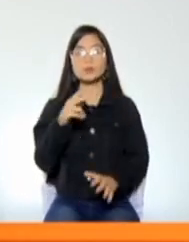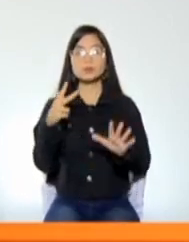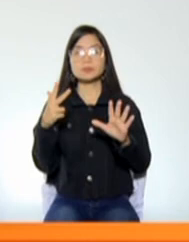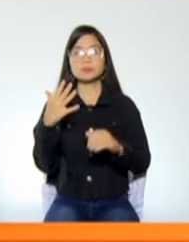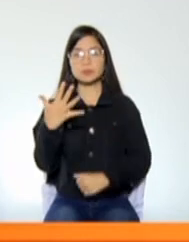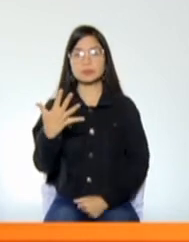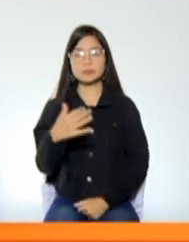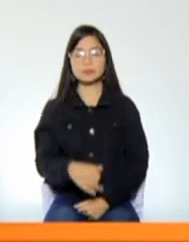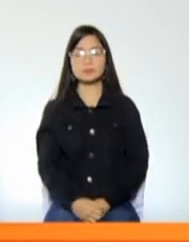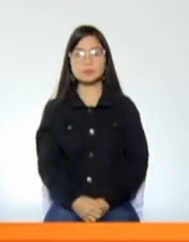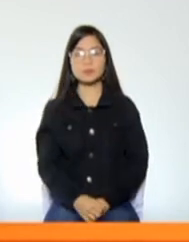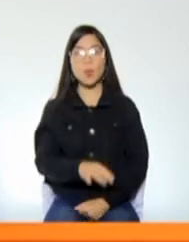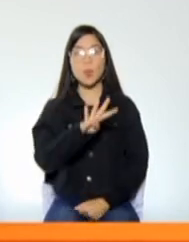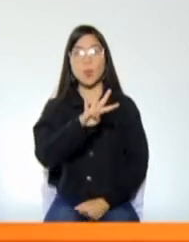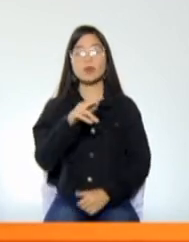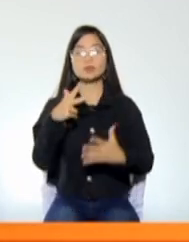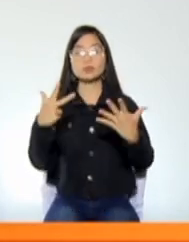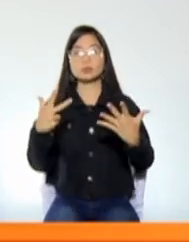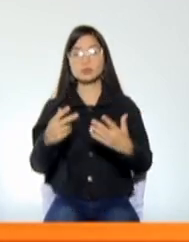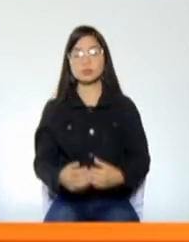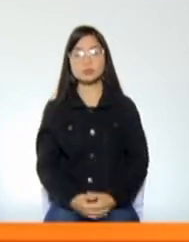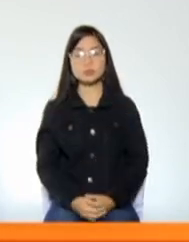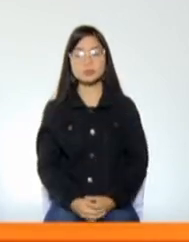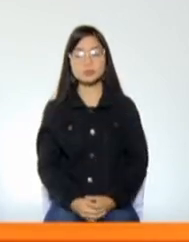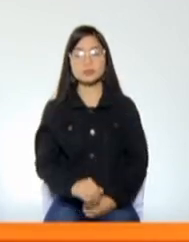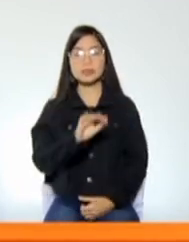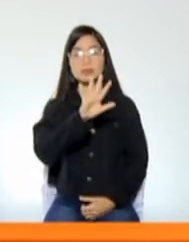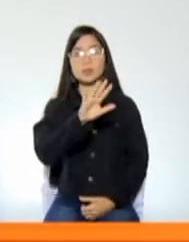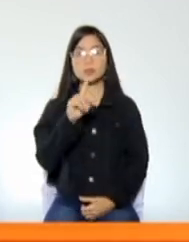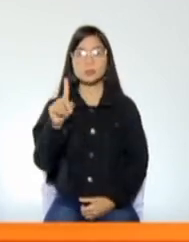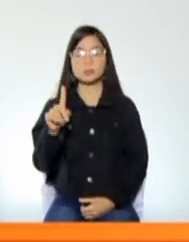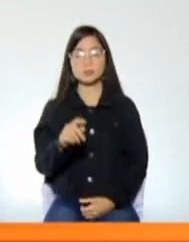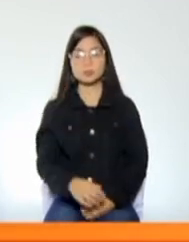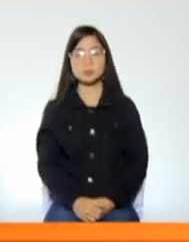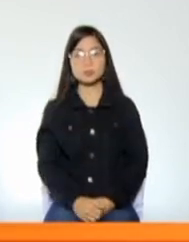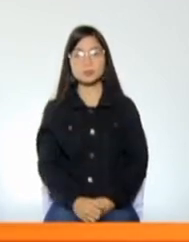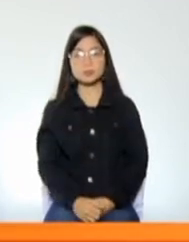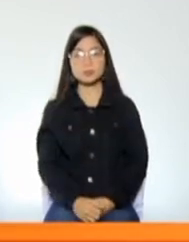45, 48, 51,